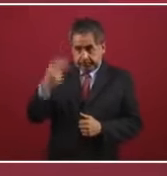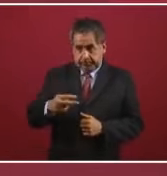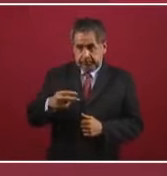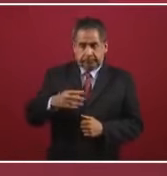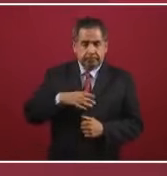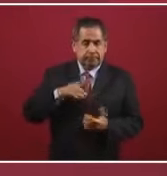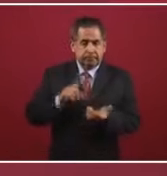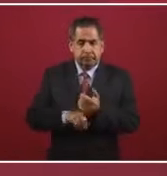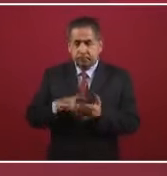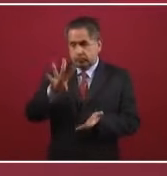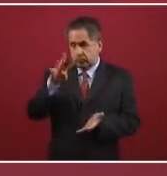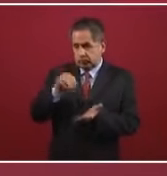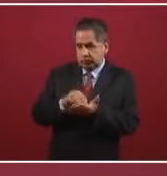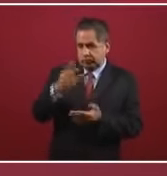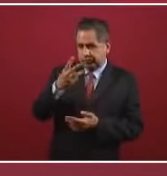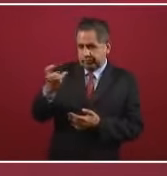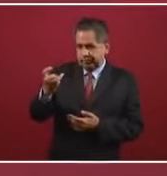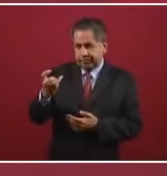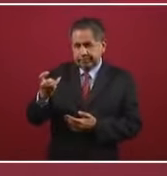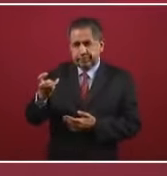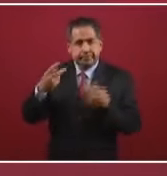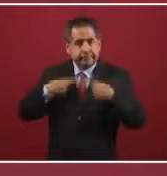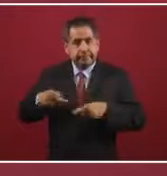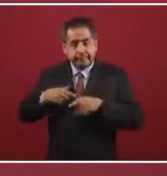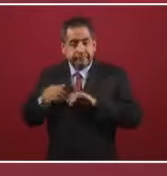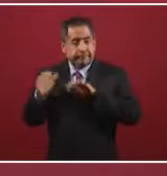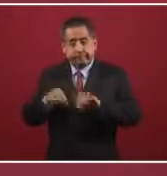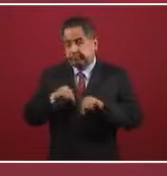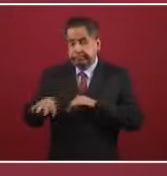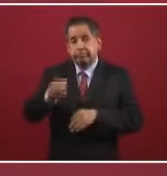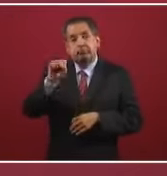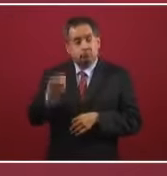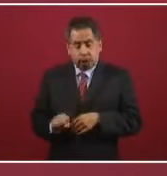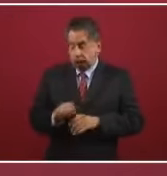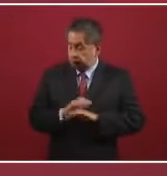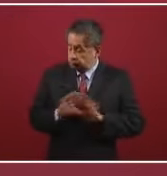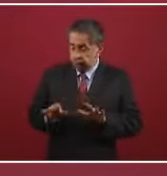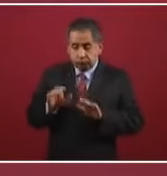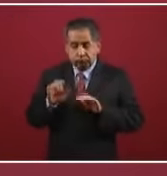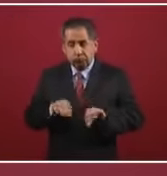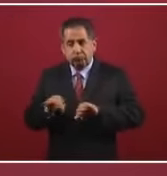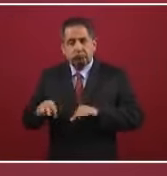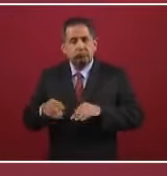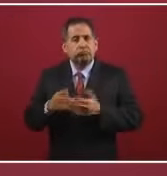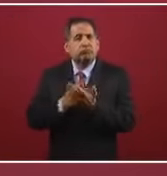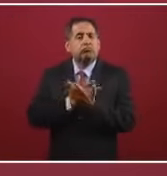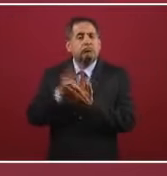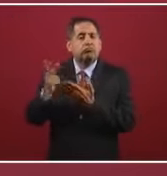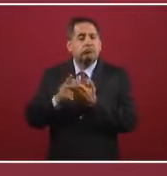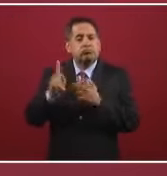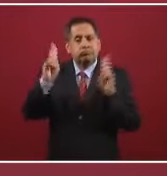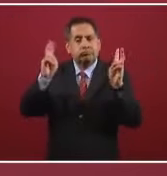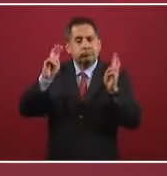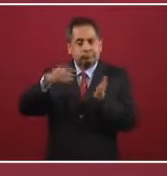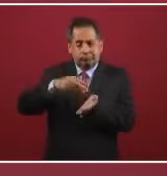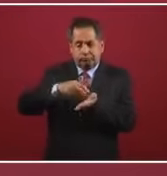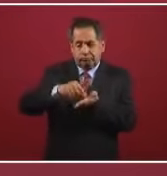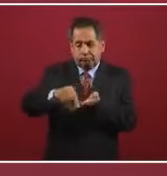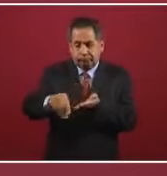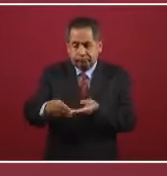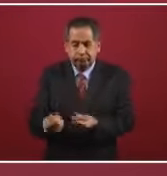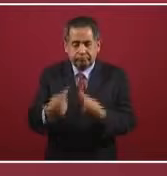tenemos 4.300 migrantes trabajando en el sur, en el programa Sembrando Vida, son los que